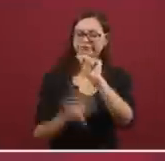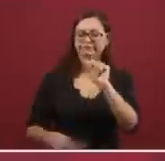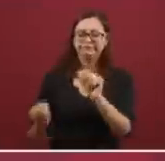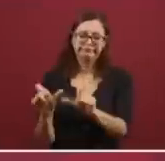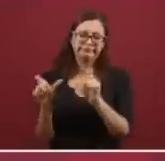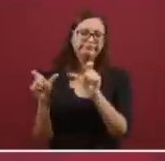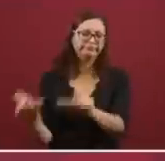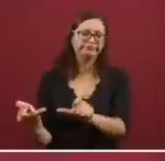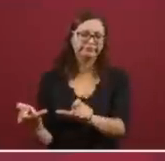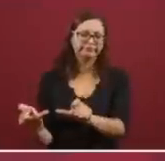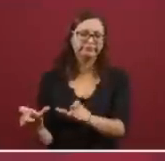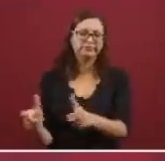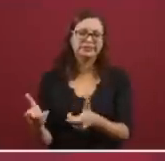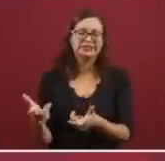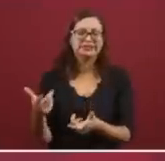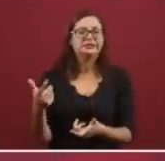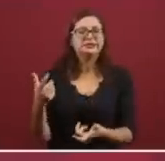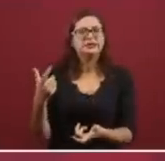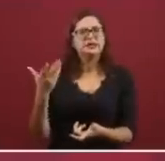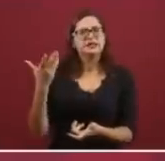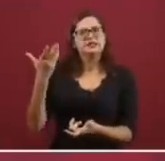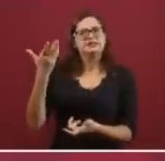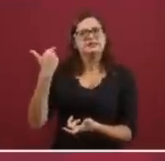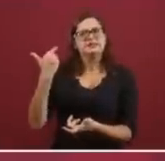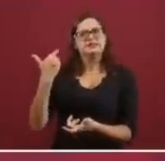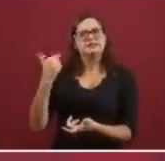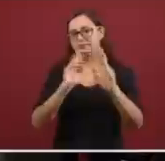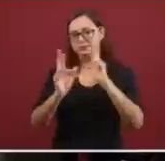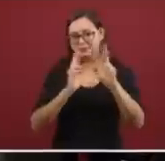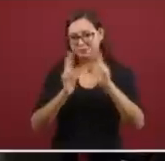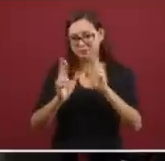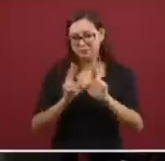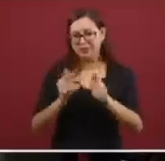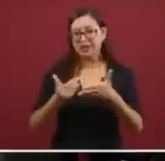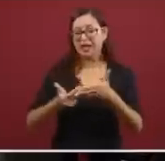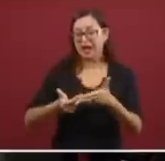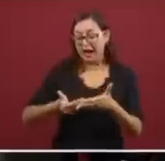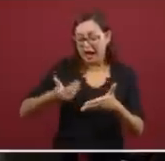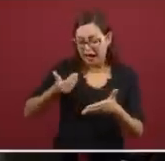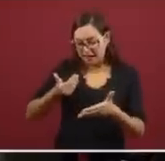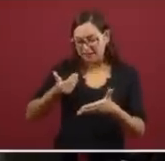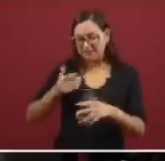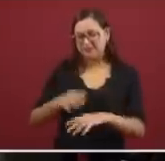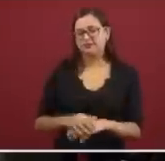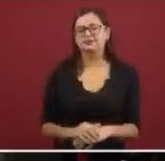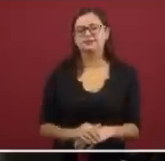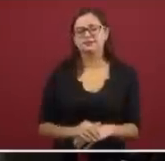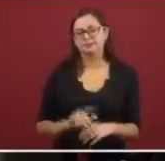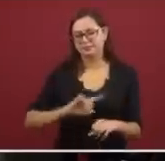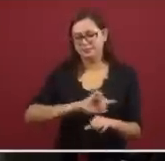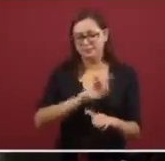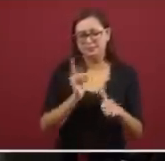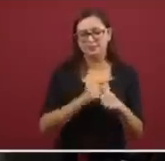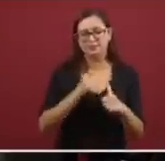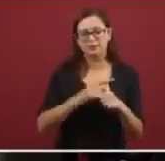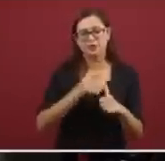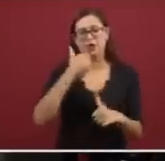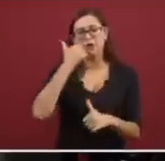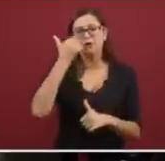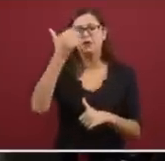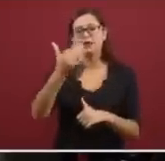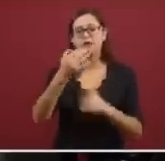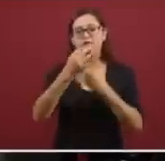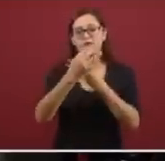El mandatario también felicitó al pueblo y gobierno de Estados Unidos por el aniversario de su independencia. Quiero enviar